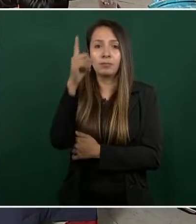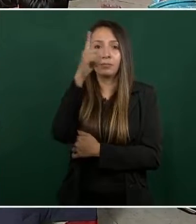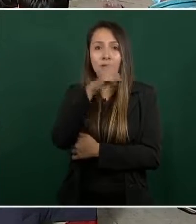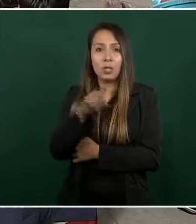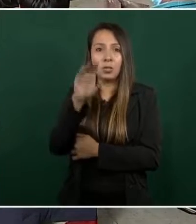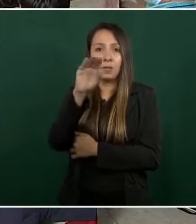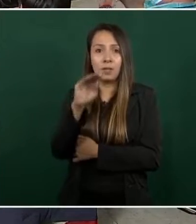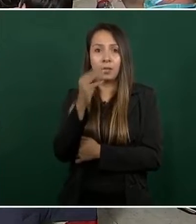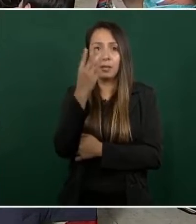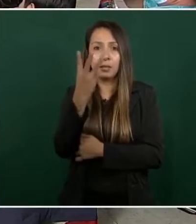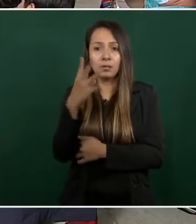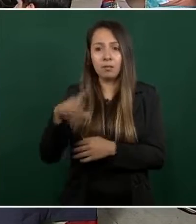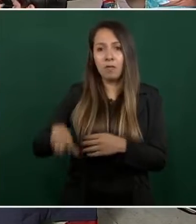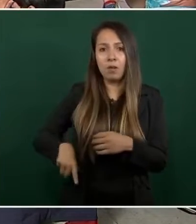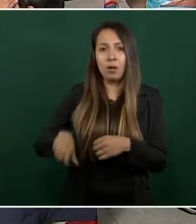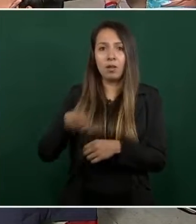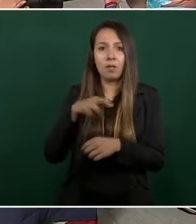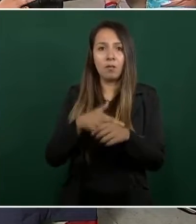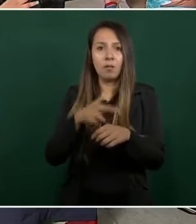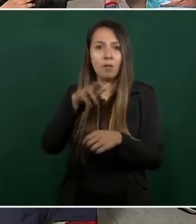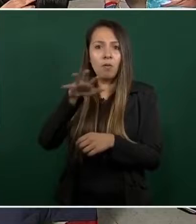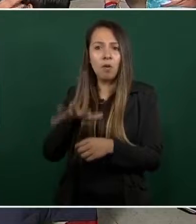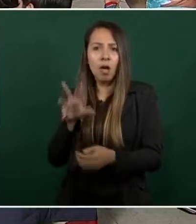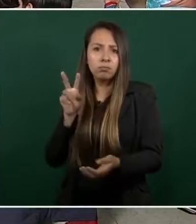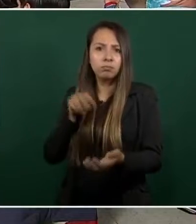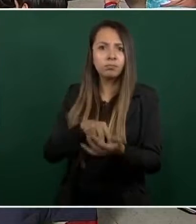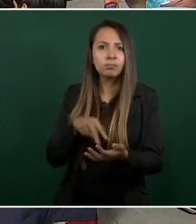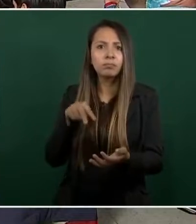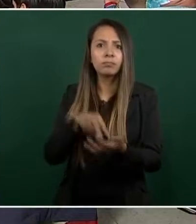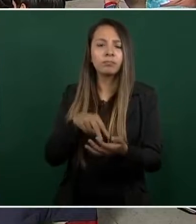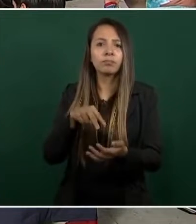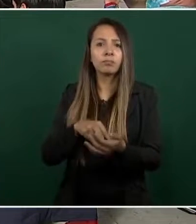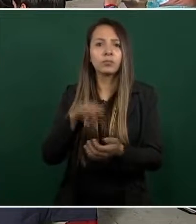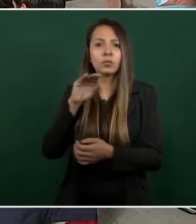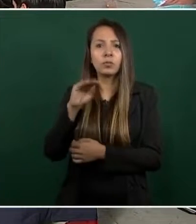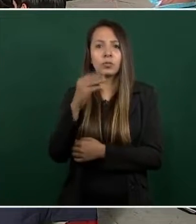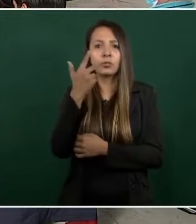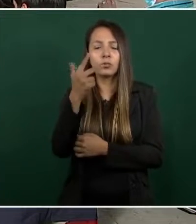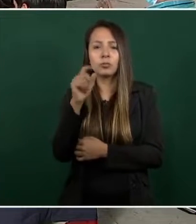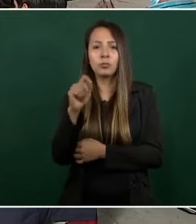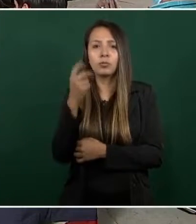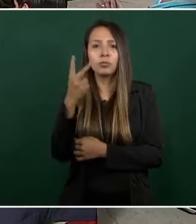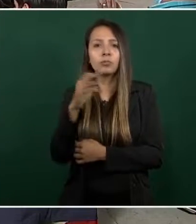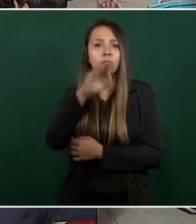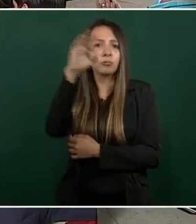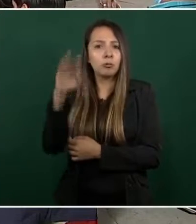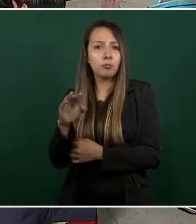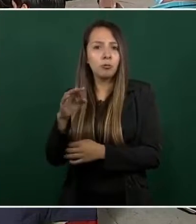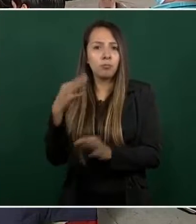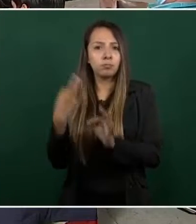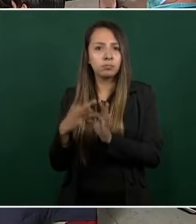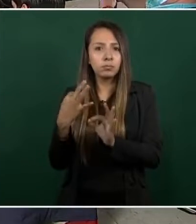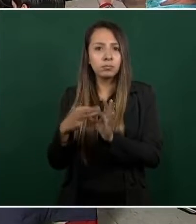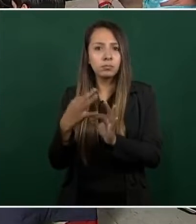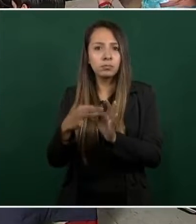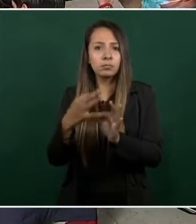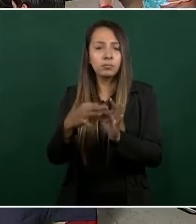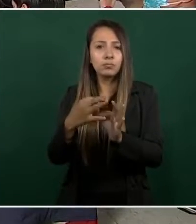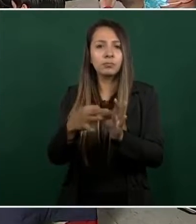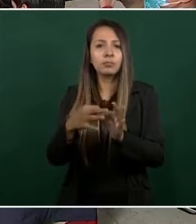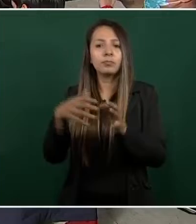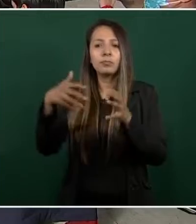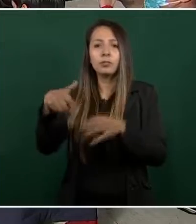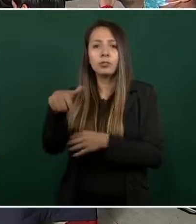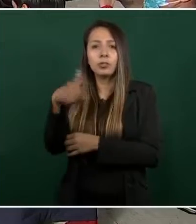señora gobernadora aquí presidiendo con el 92.8% de asistencia, en 14 ha estado un representante.